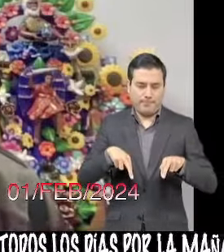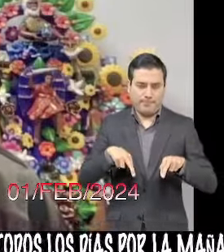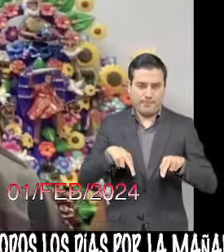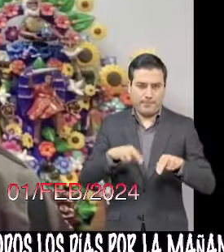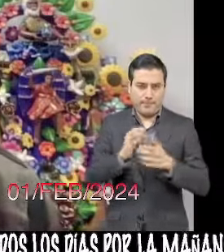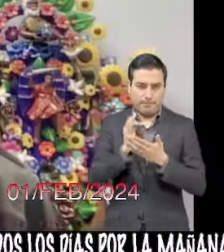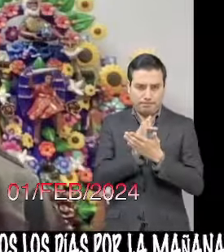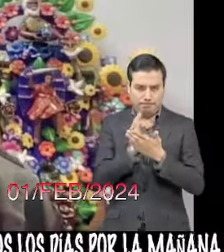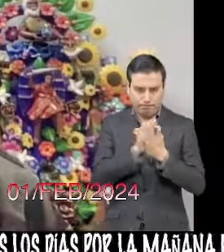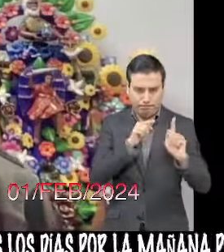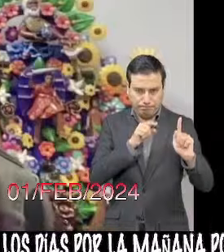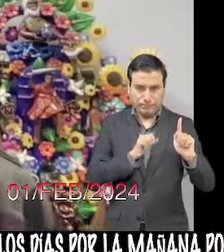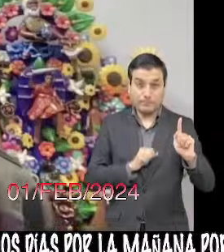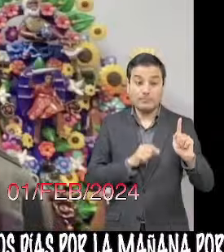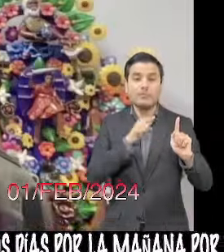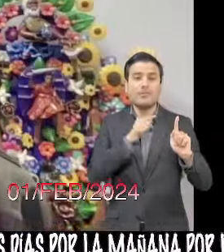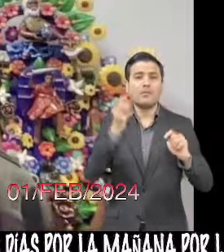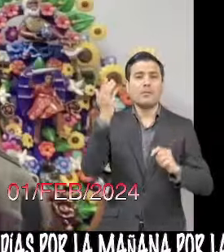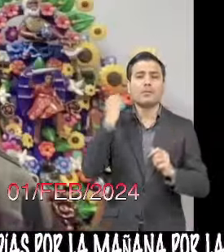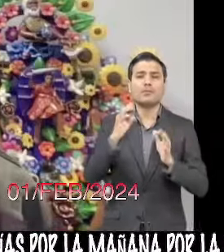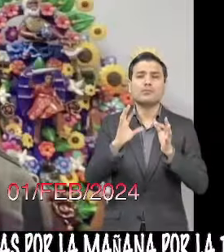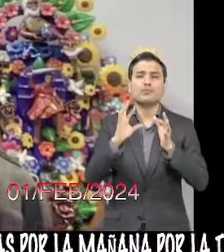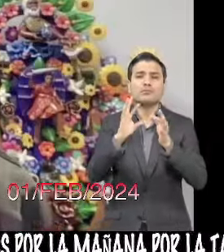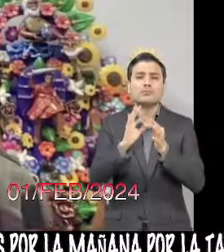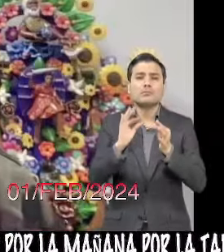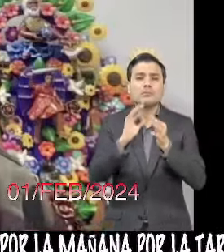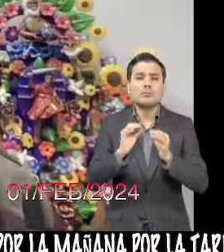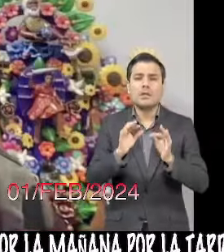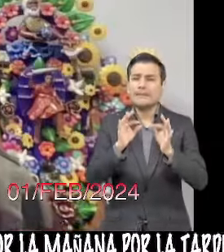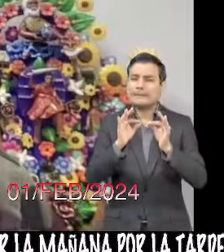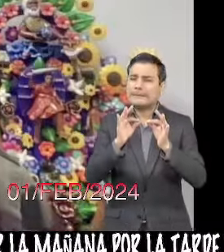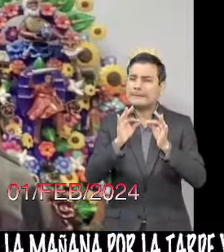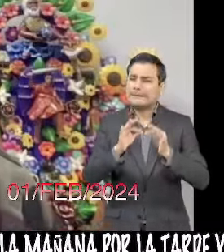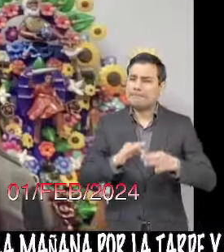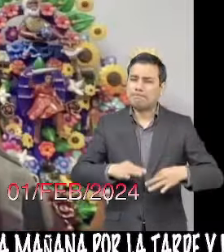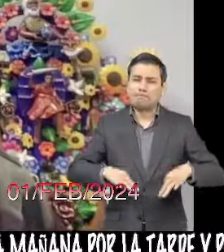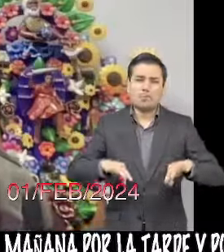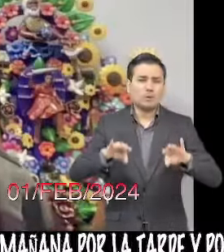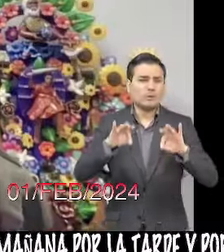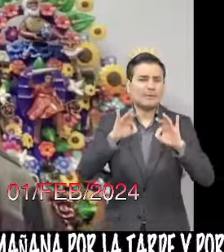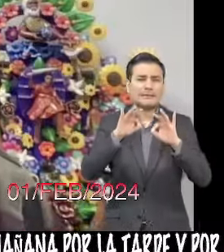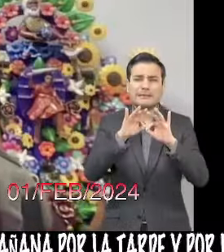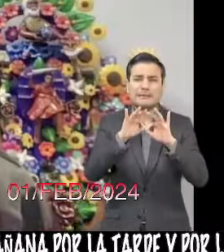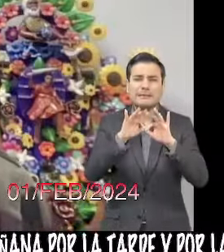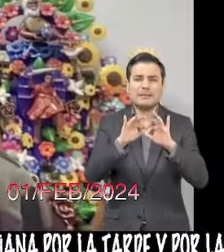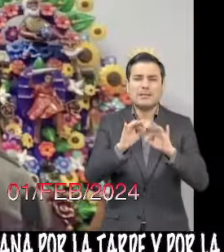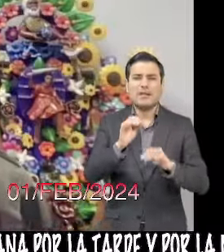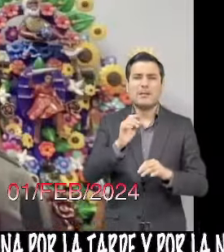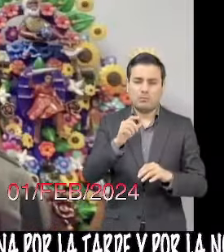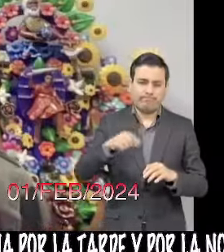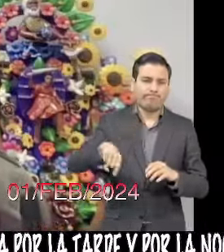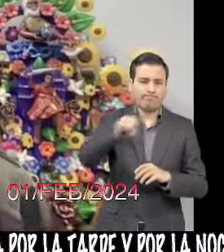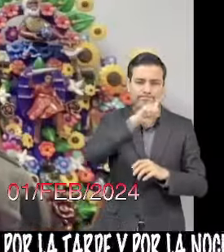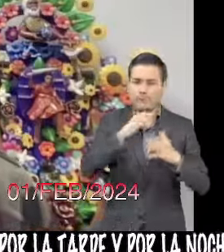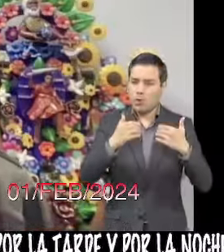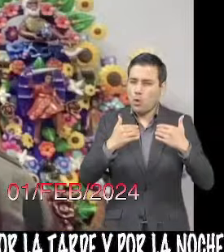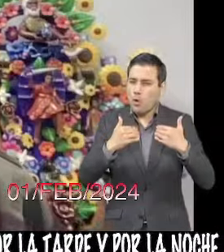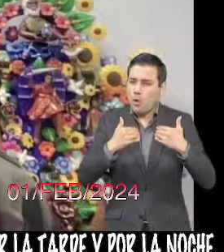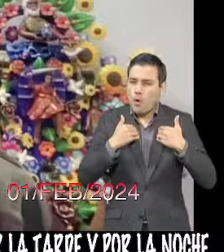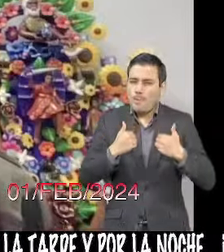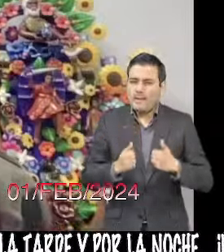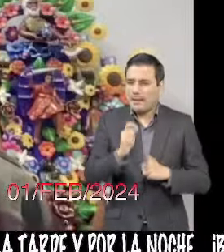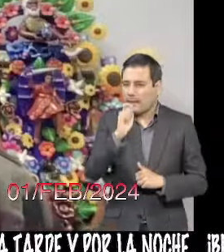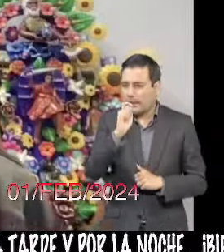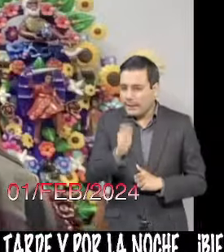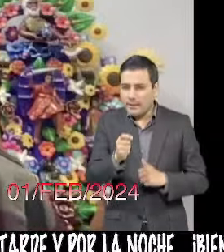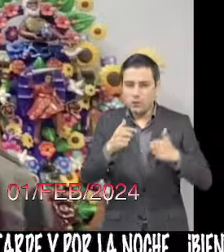sobre la importancia de centrar y tener bien claros qué significa el humanismo mexicano, porque el humanismo mexicano va